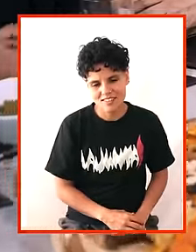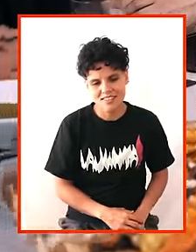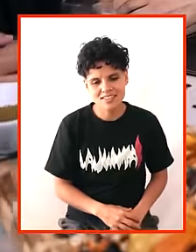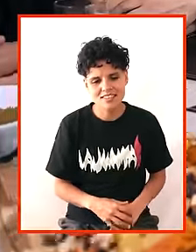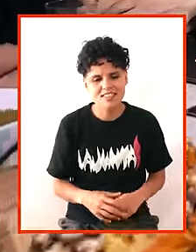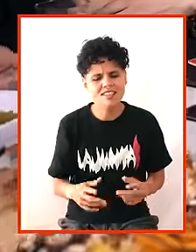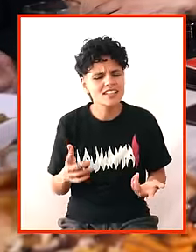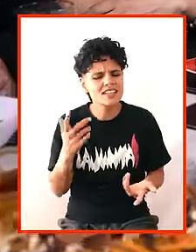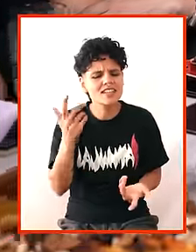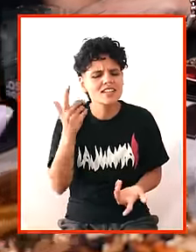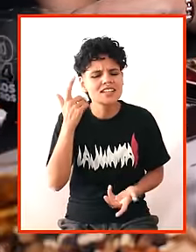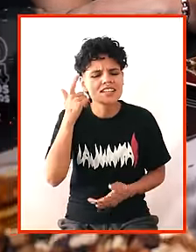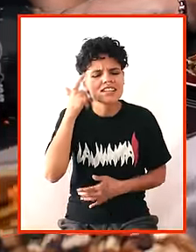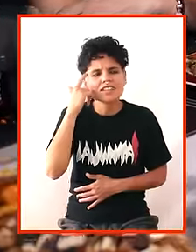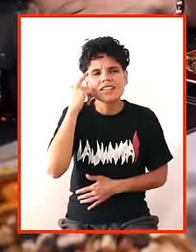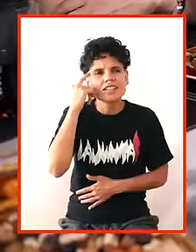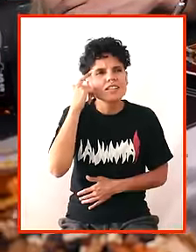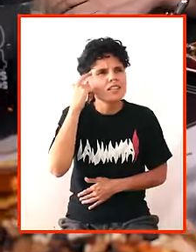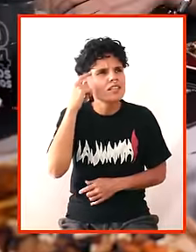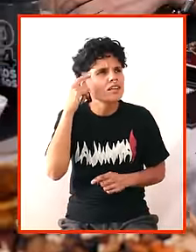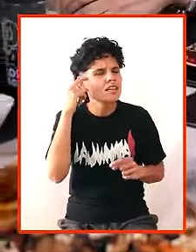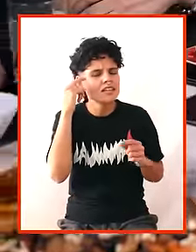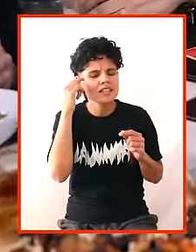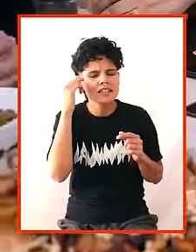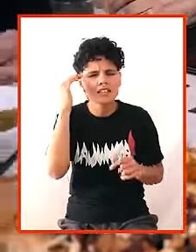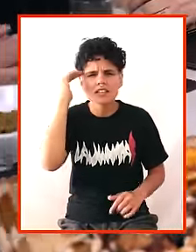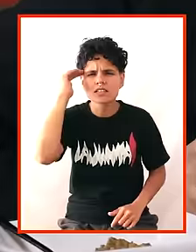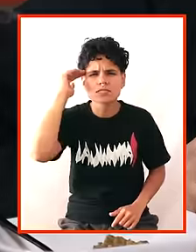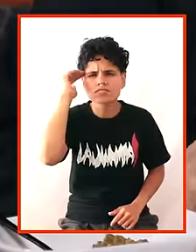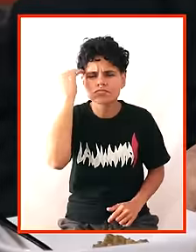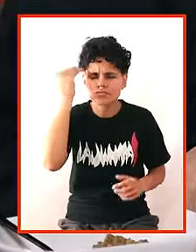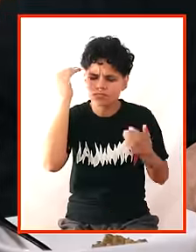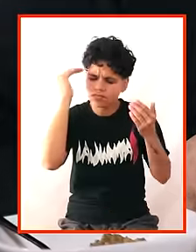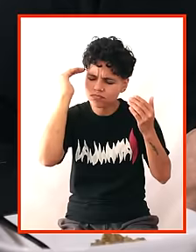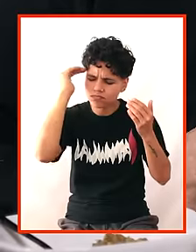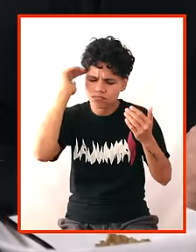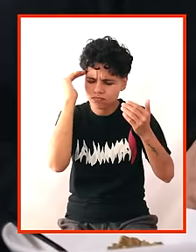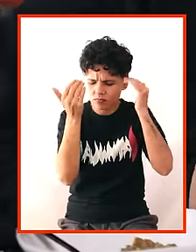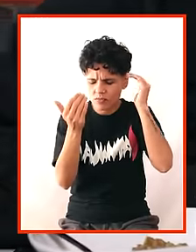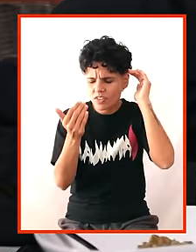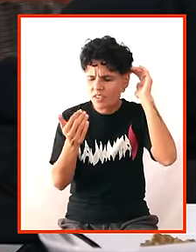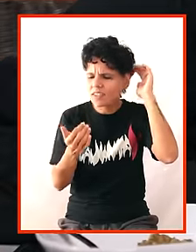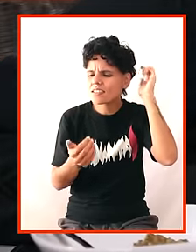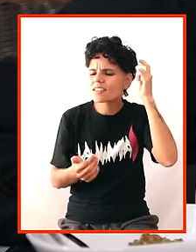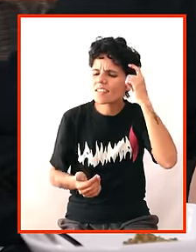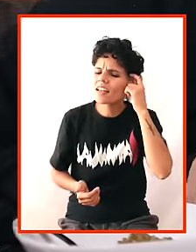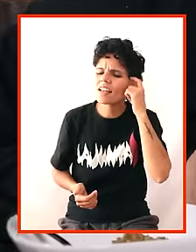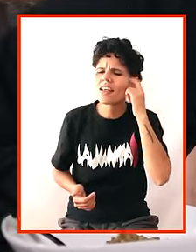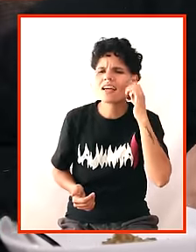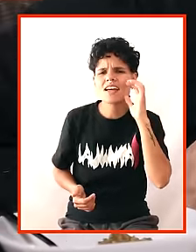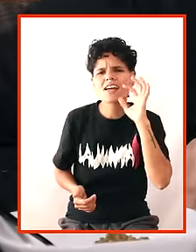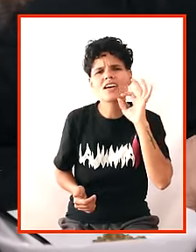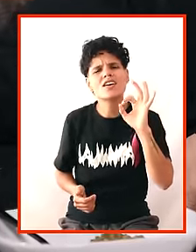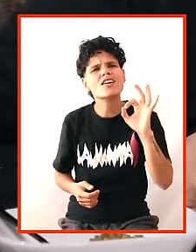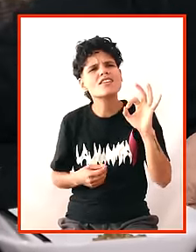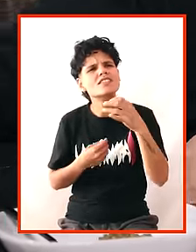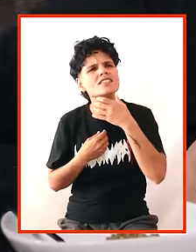Si no creyera en la locura, que es la razón de la garganta del sinsonte.